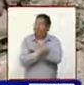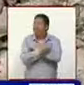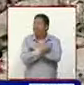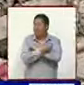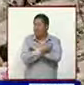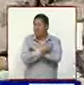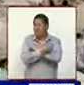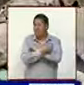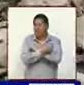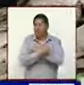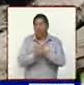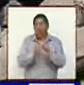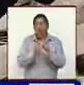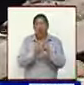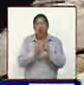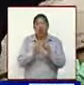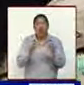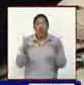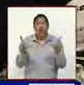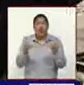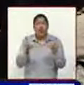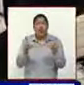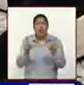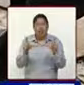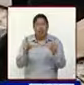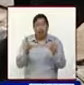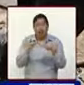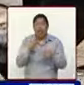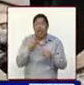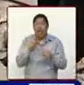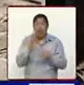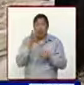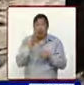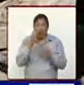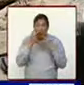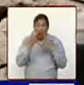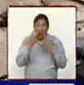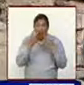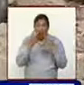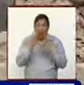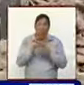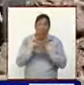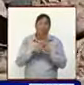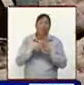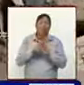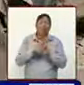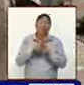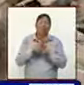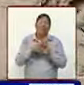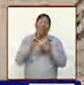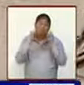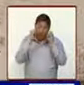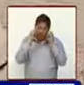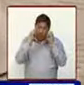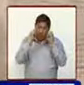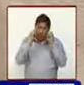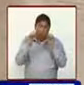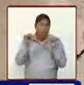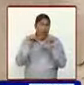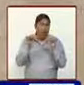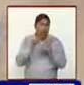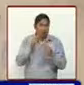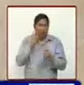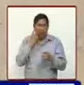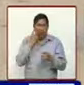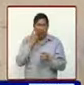destrozados junto al televisor, donde según nos cuenta la mamá veía los videos educativos. También van